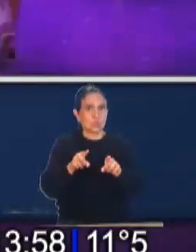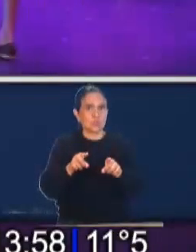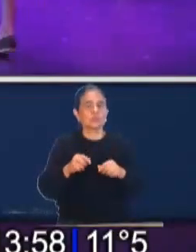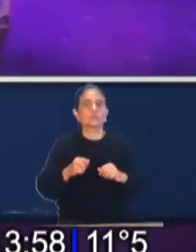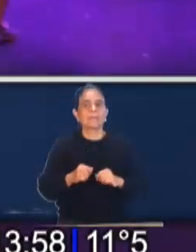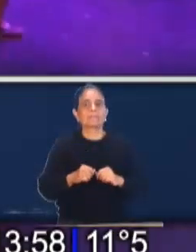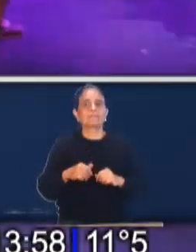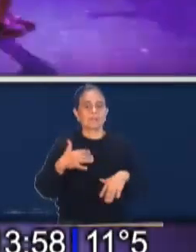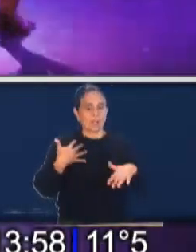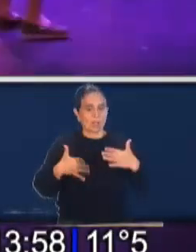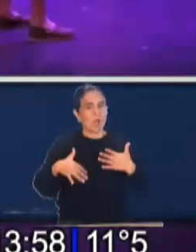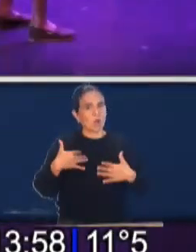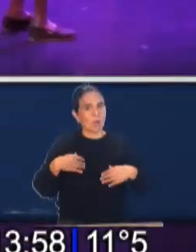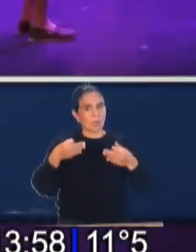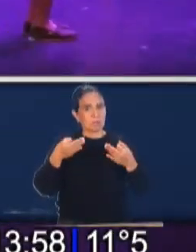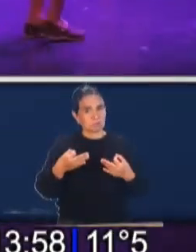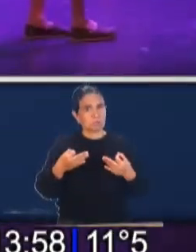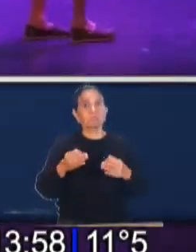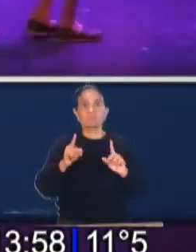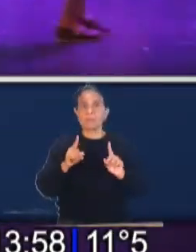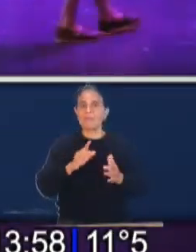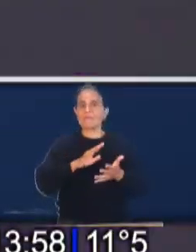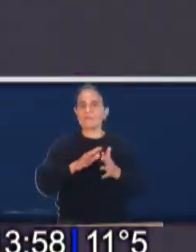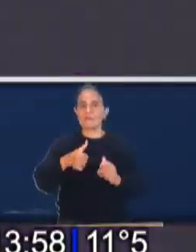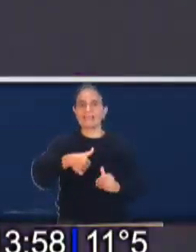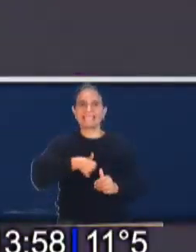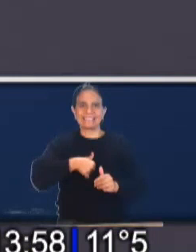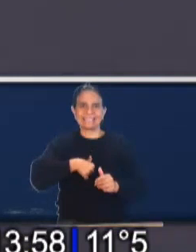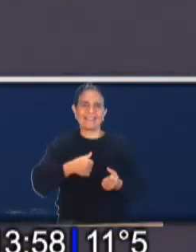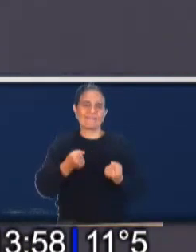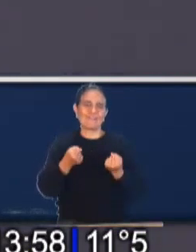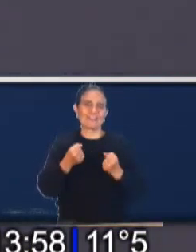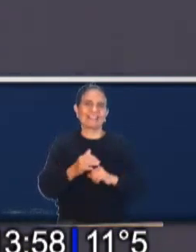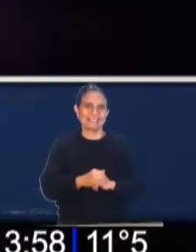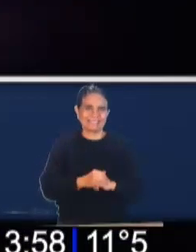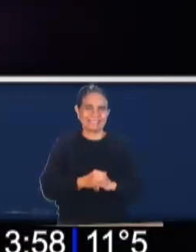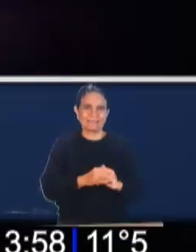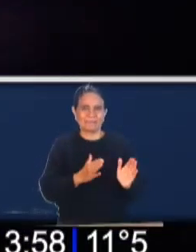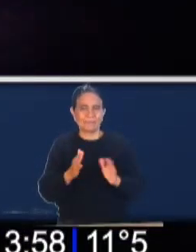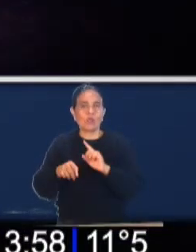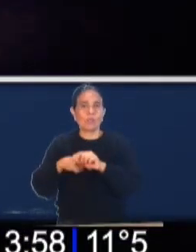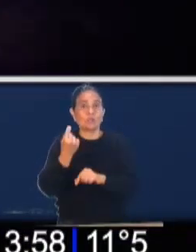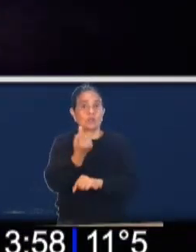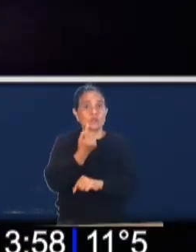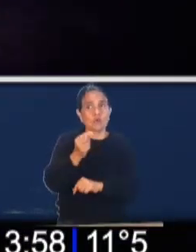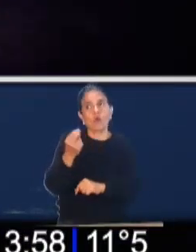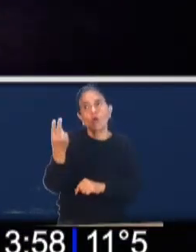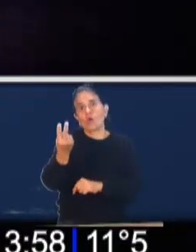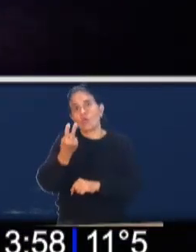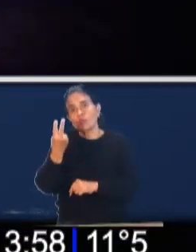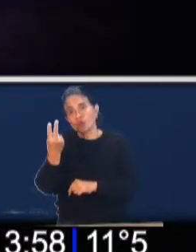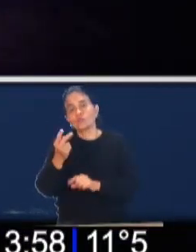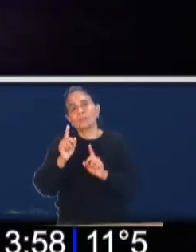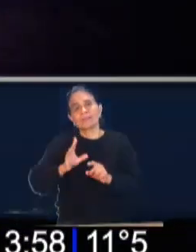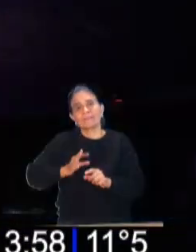un indumentario, creemos que también fortalece la identidad de cada una de ellas. Y luego, para solistas y parejas, tenemos también un presente individual,